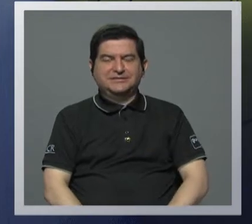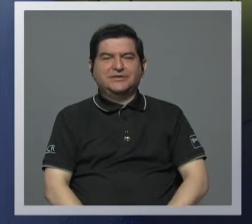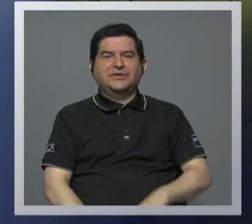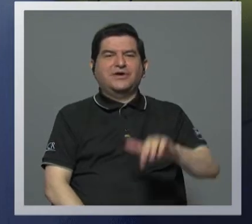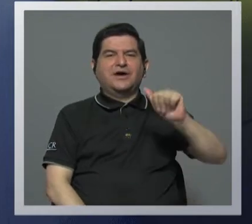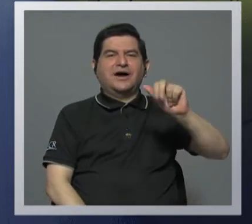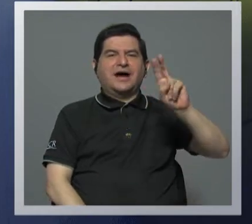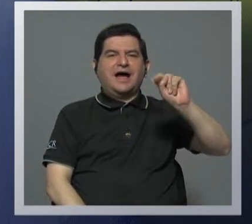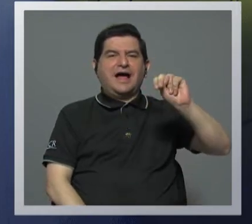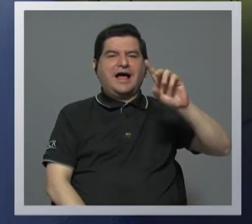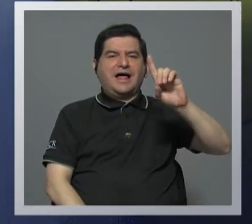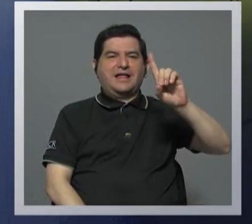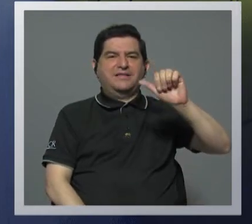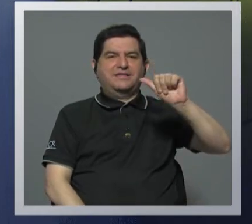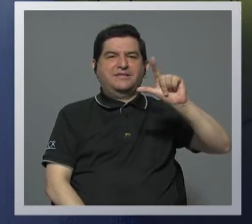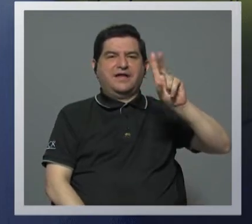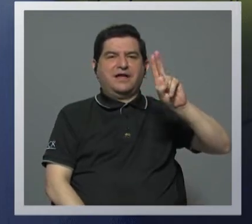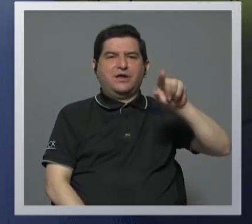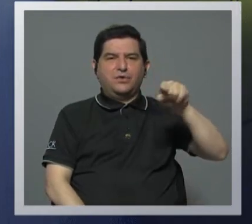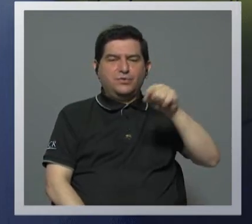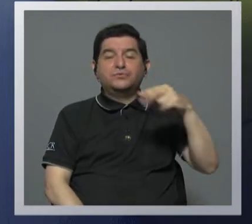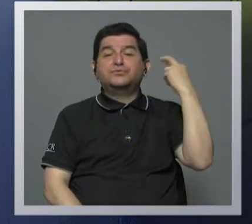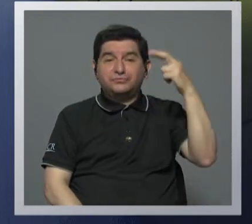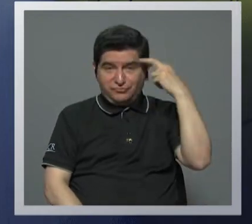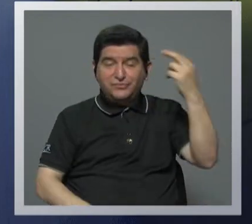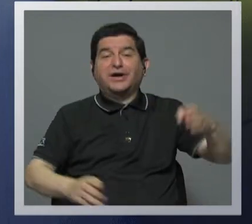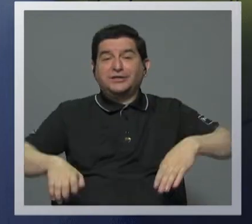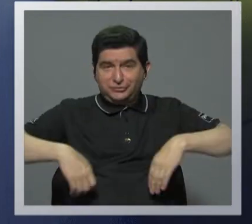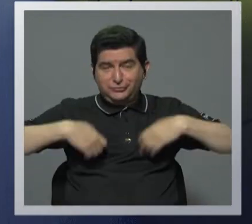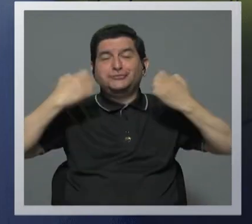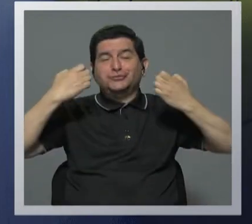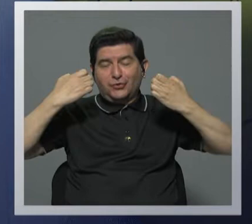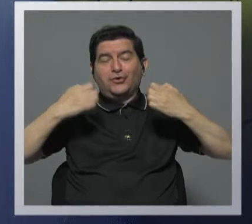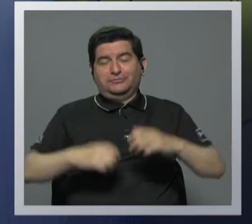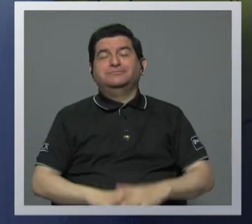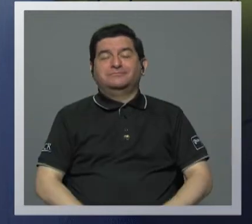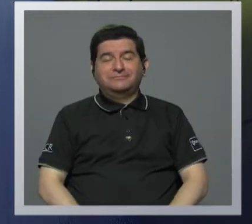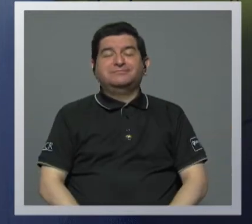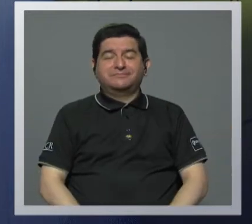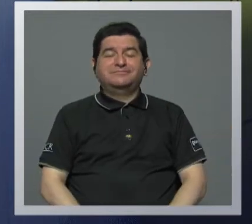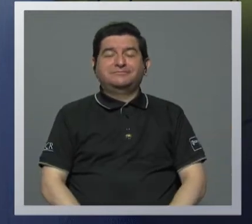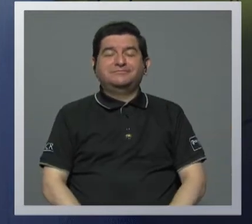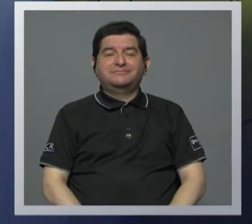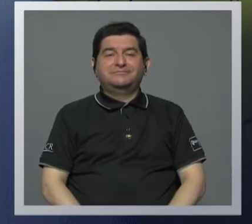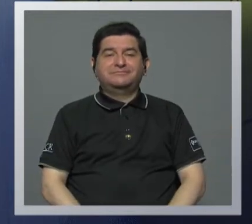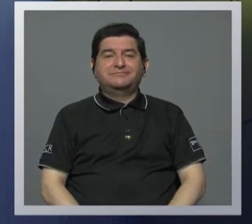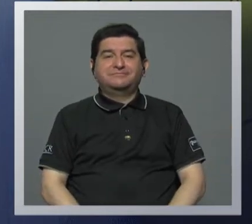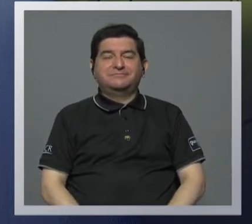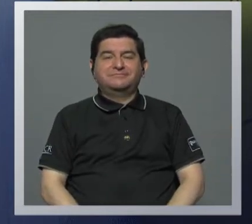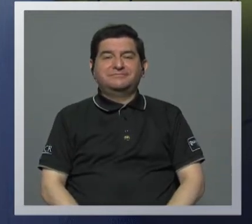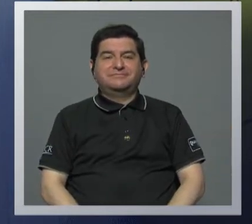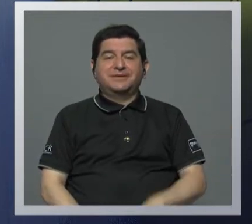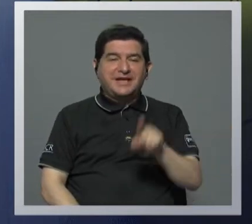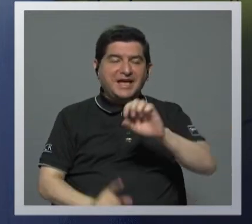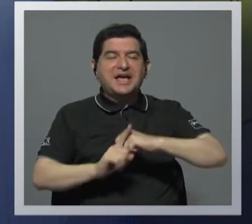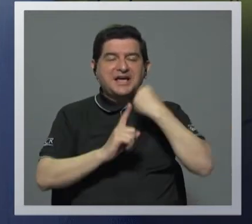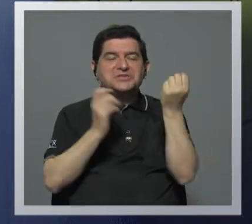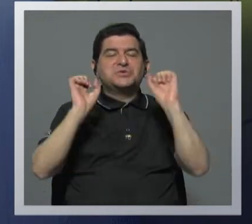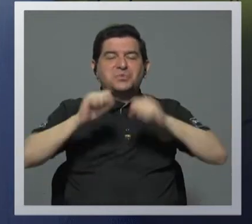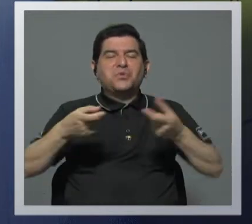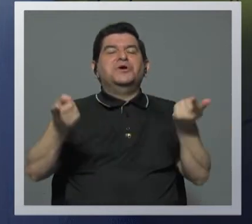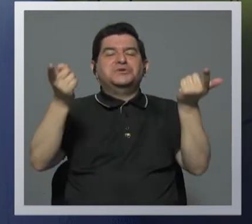andaluz, me parece que hay razones de nación por las cuales eso podría